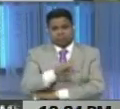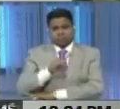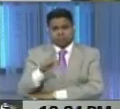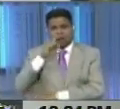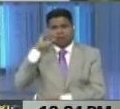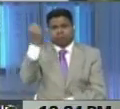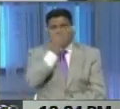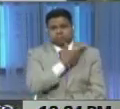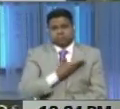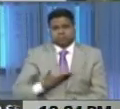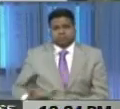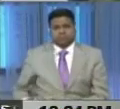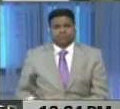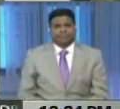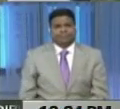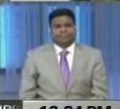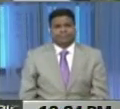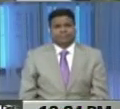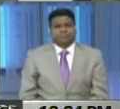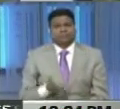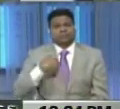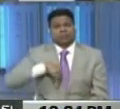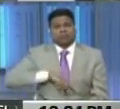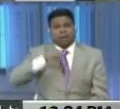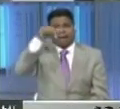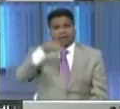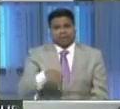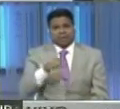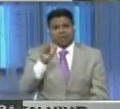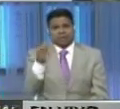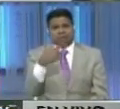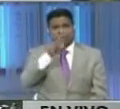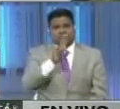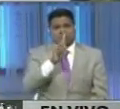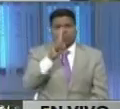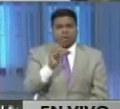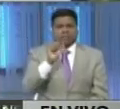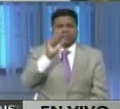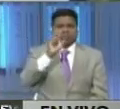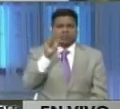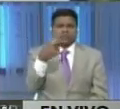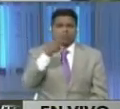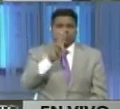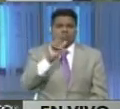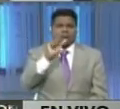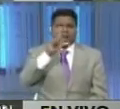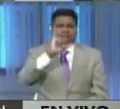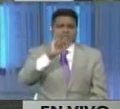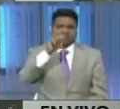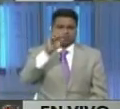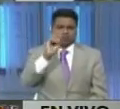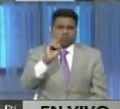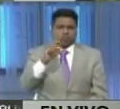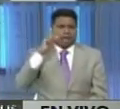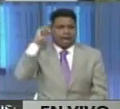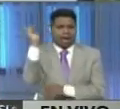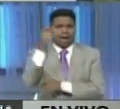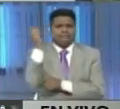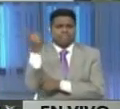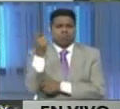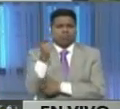encontramos acá en la población de gualito municipio p del Estado Pure específicamente en la